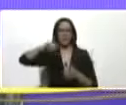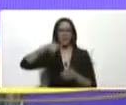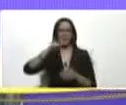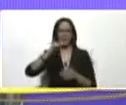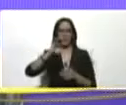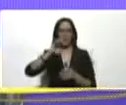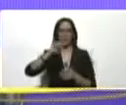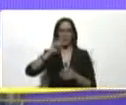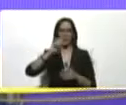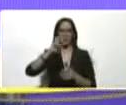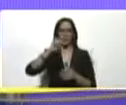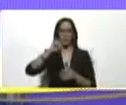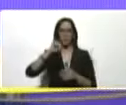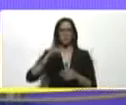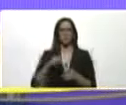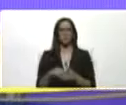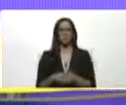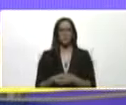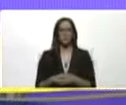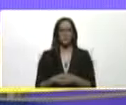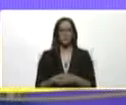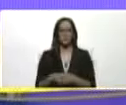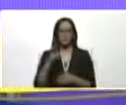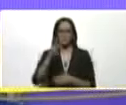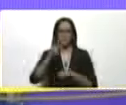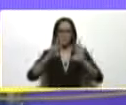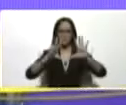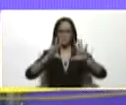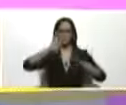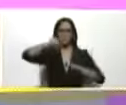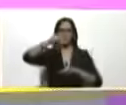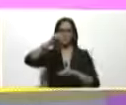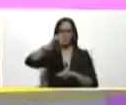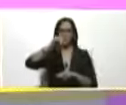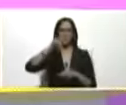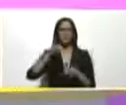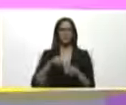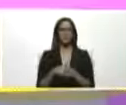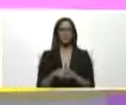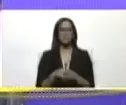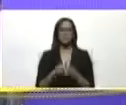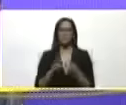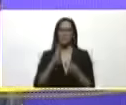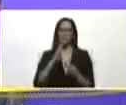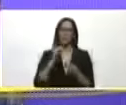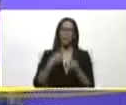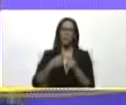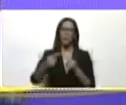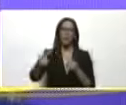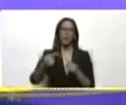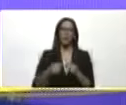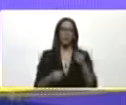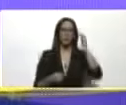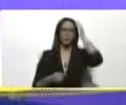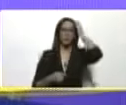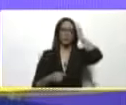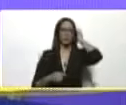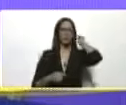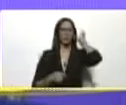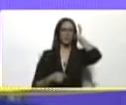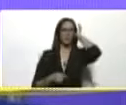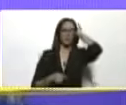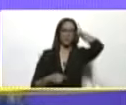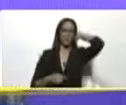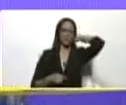robóticas correcto para el 28 de junio Así es no es muy allá o todavía tienen